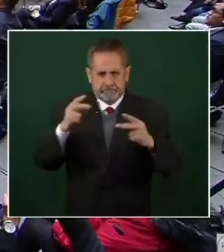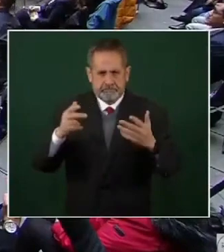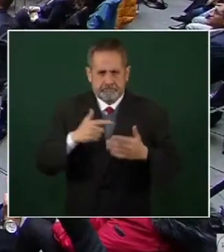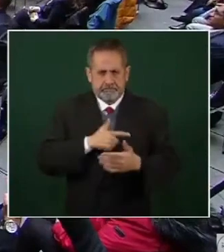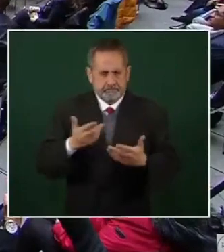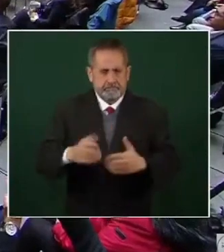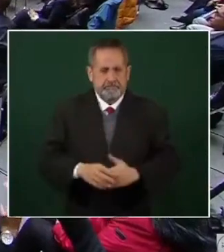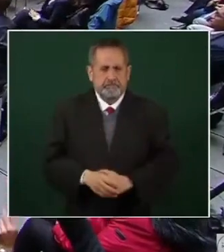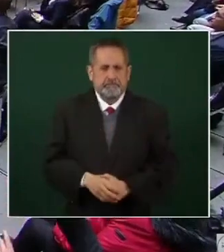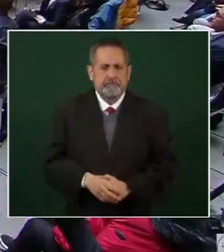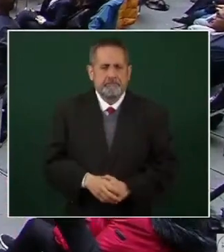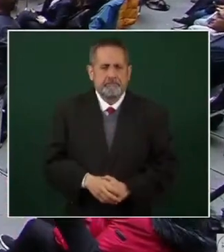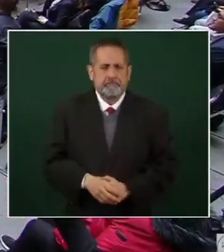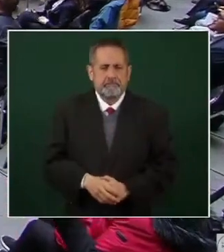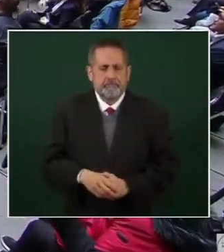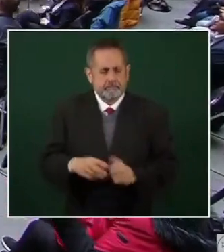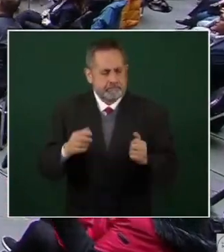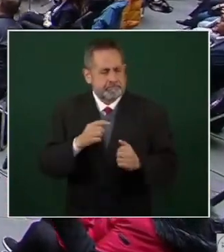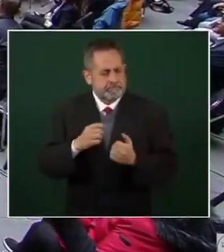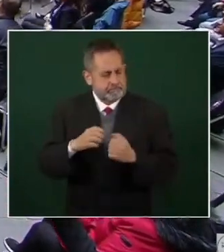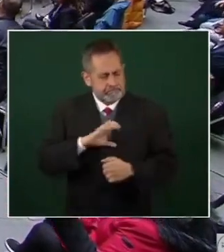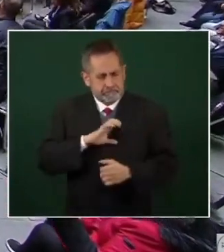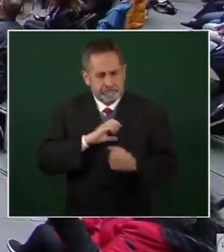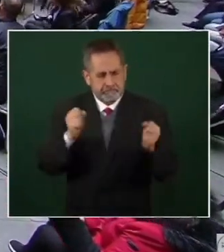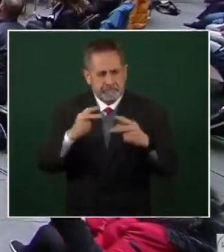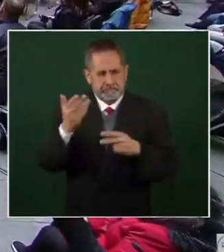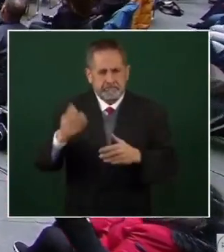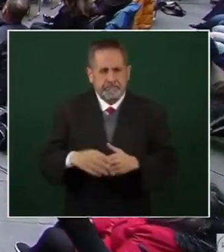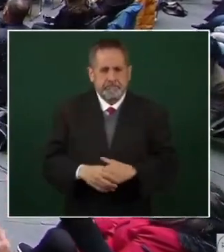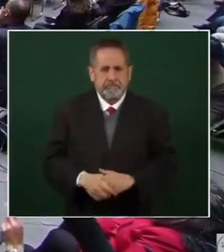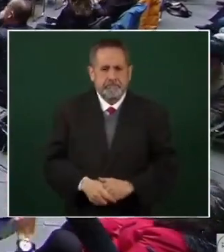muchísimo gusto verles, como siempre.